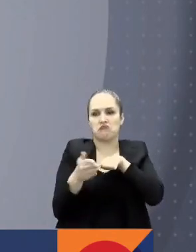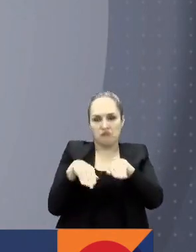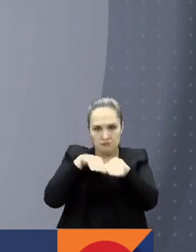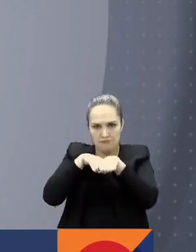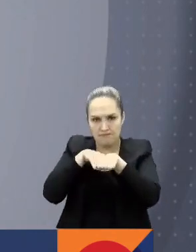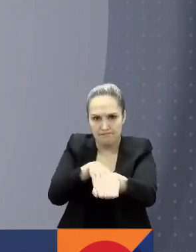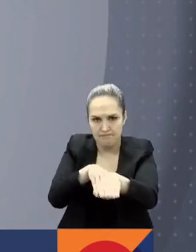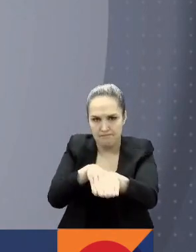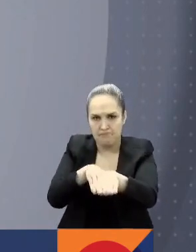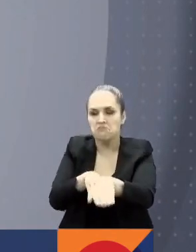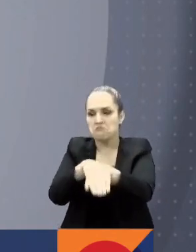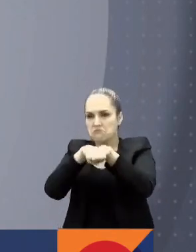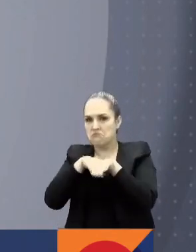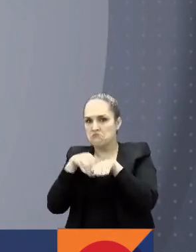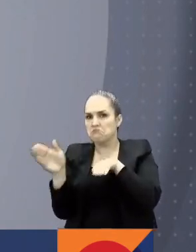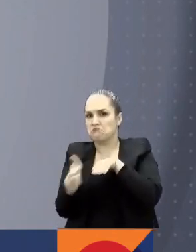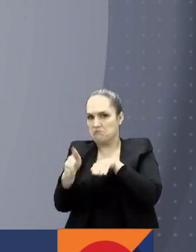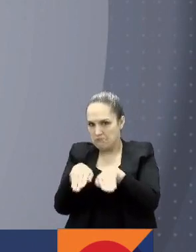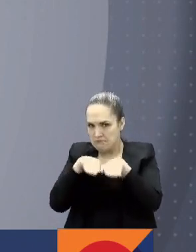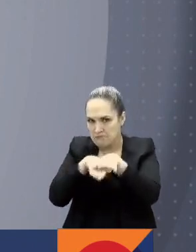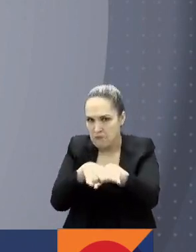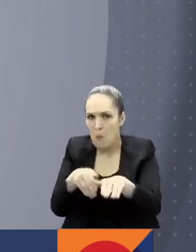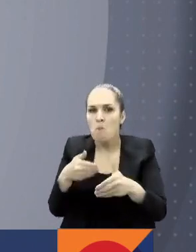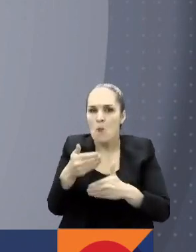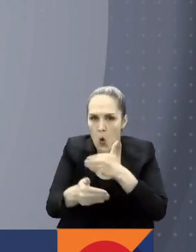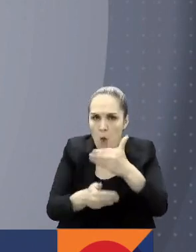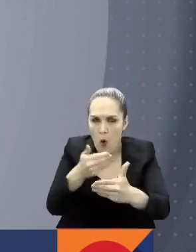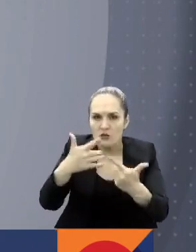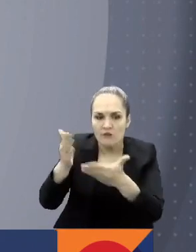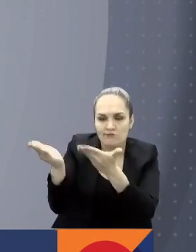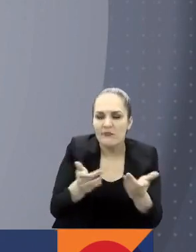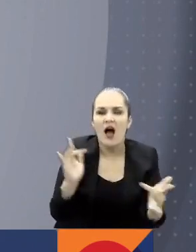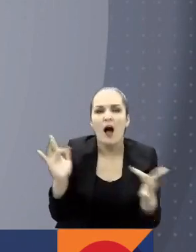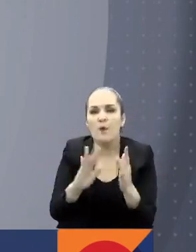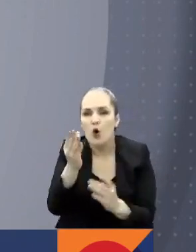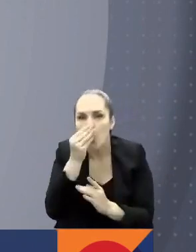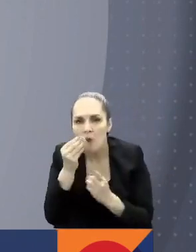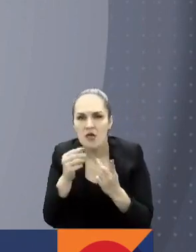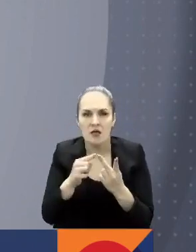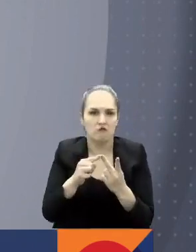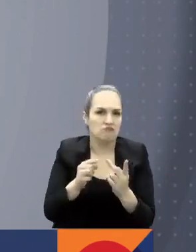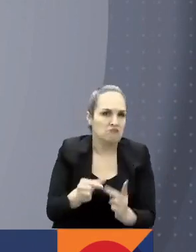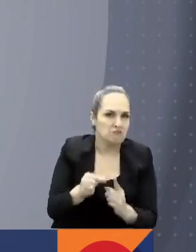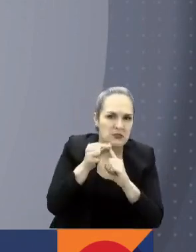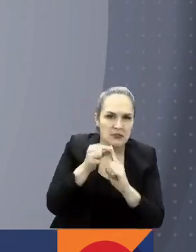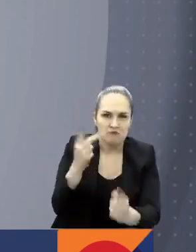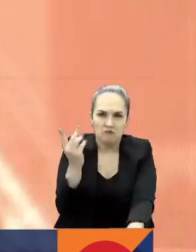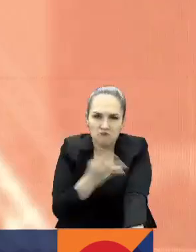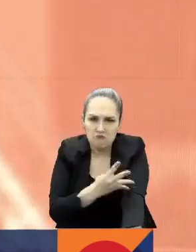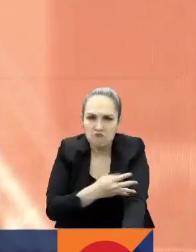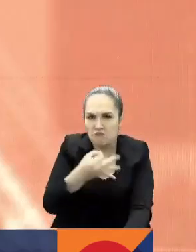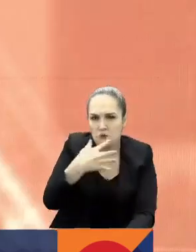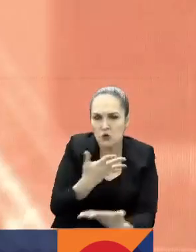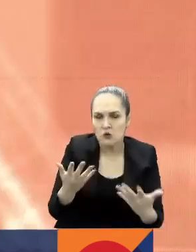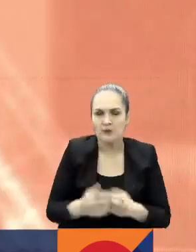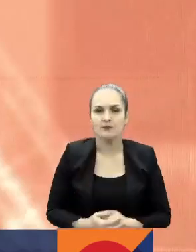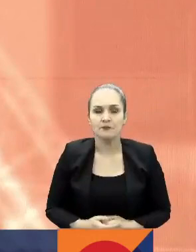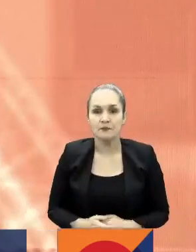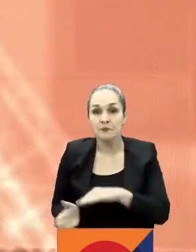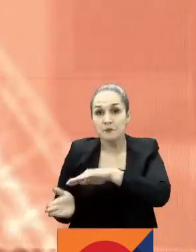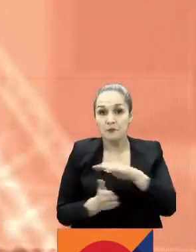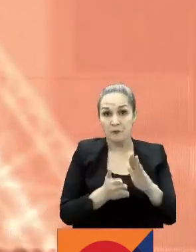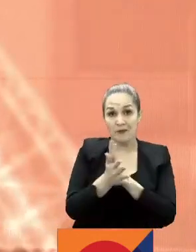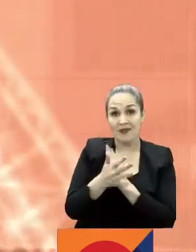abastecimiento a través de los corredores humanitarios. En Santander habrá